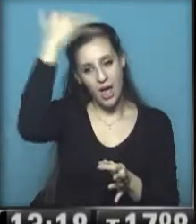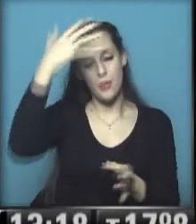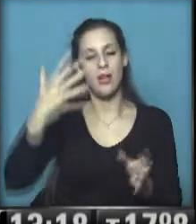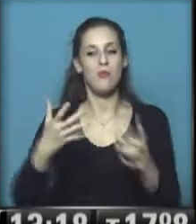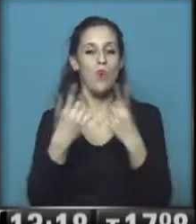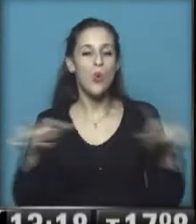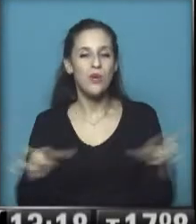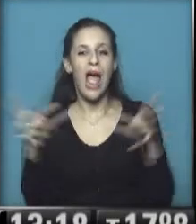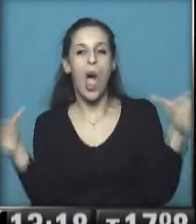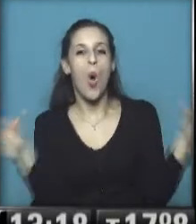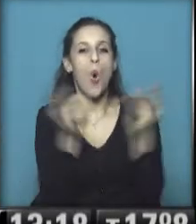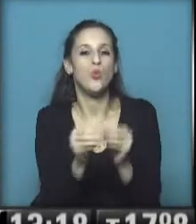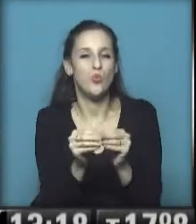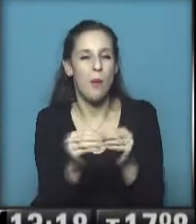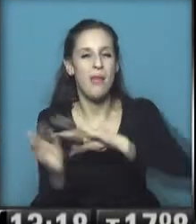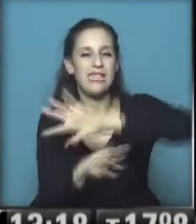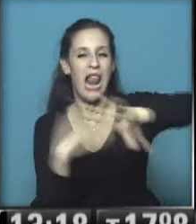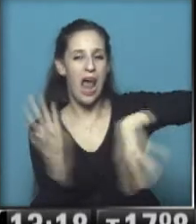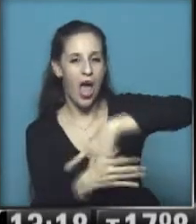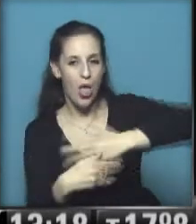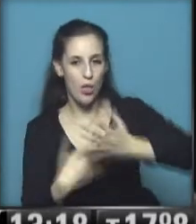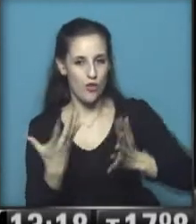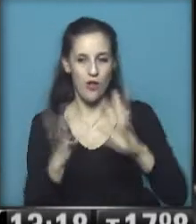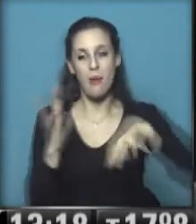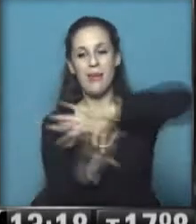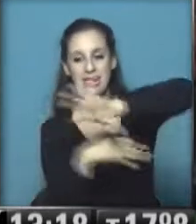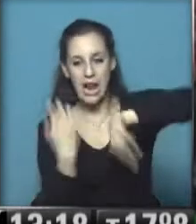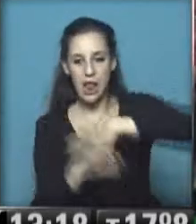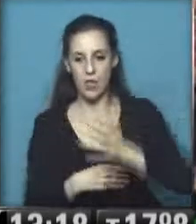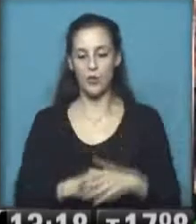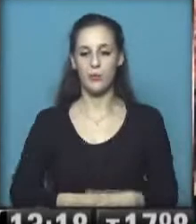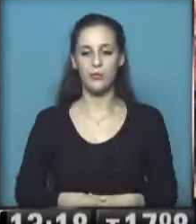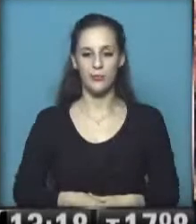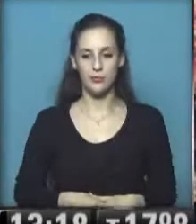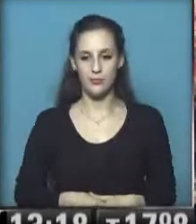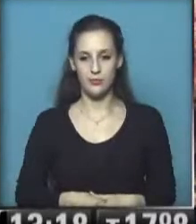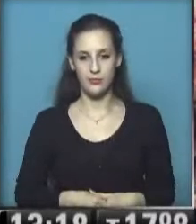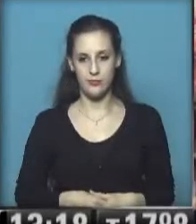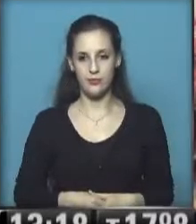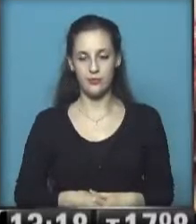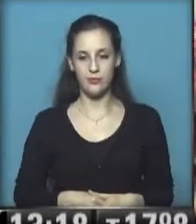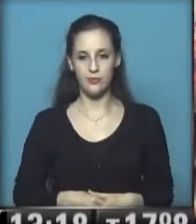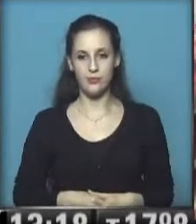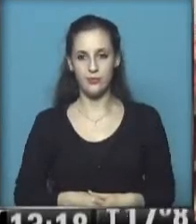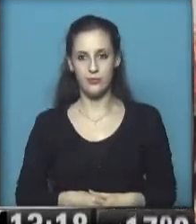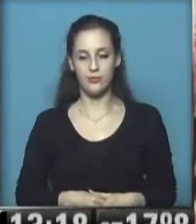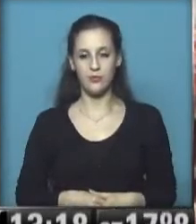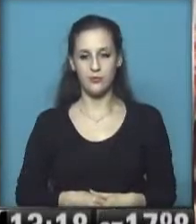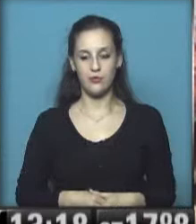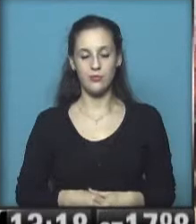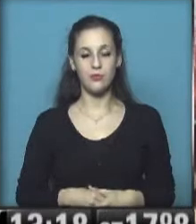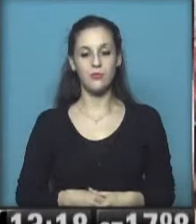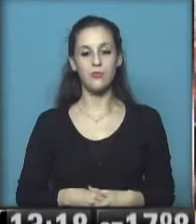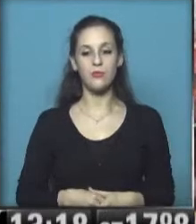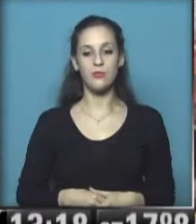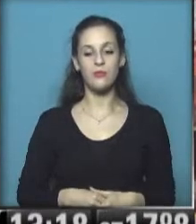bien medio mística, ¿no? Post-Beatle, post-hippie, ¿no? Que él tuvo. Luego,